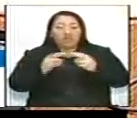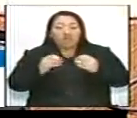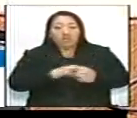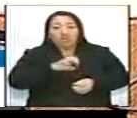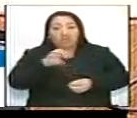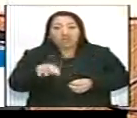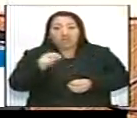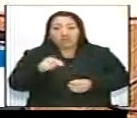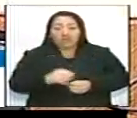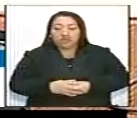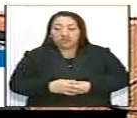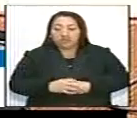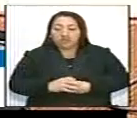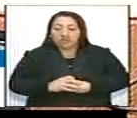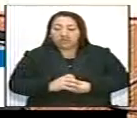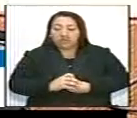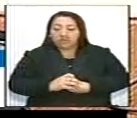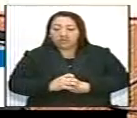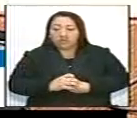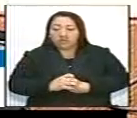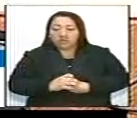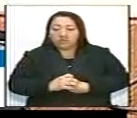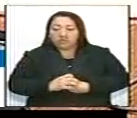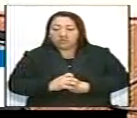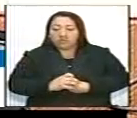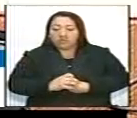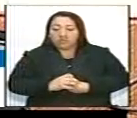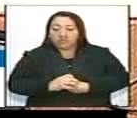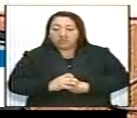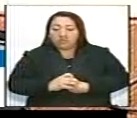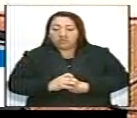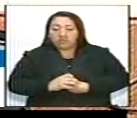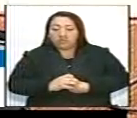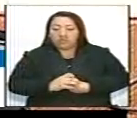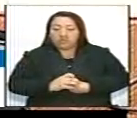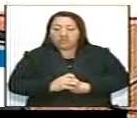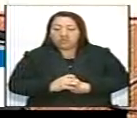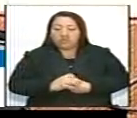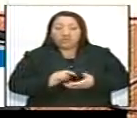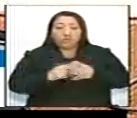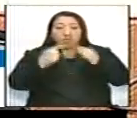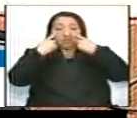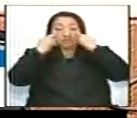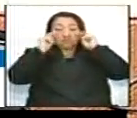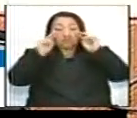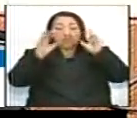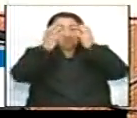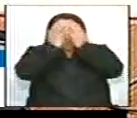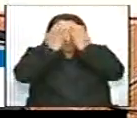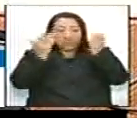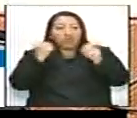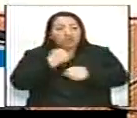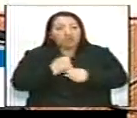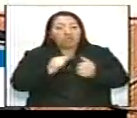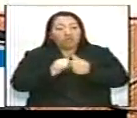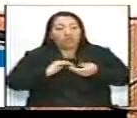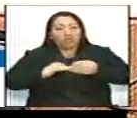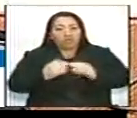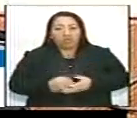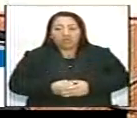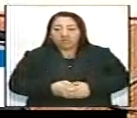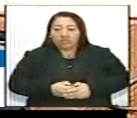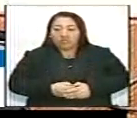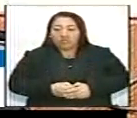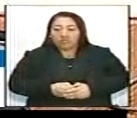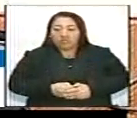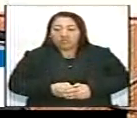parte de esta comunidad, entonces vamos a estar casi un poco con los ojos vendados. Tenemos que trabajar con la comunidad. Y ahora se ha